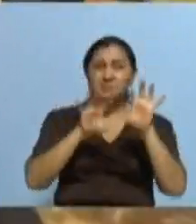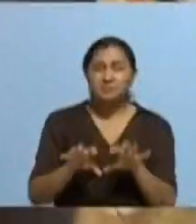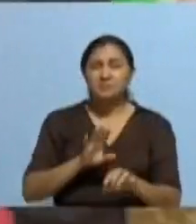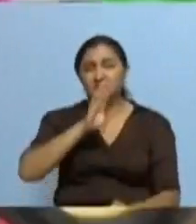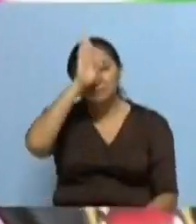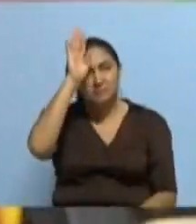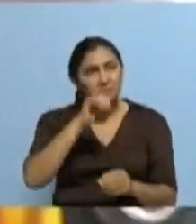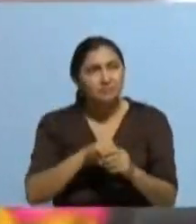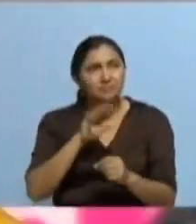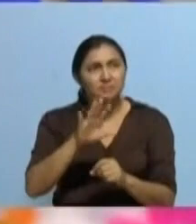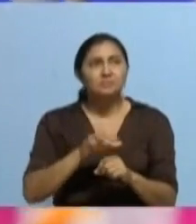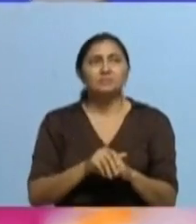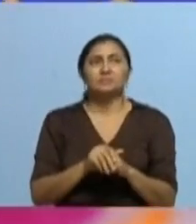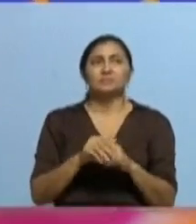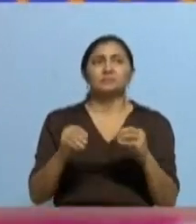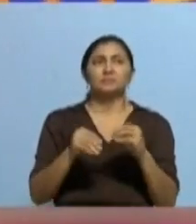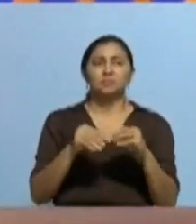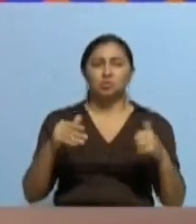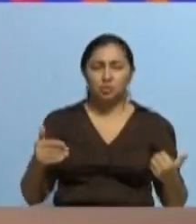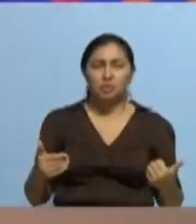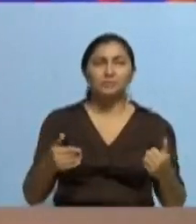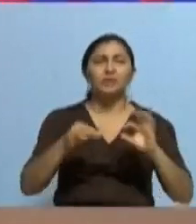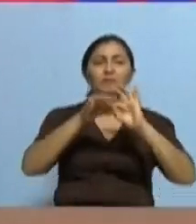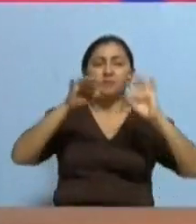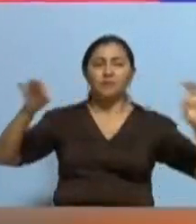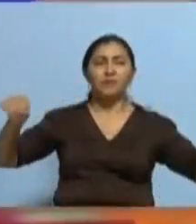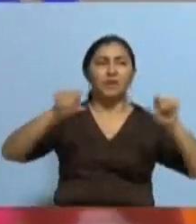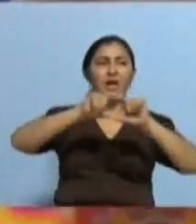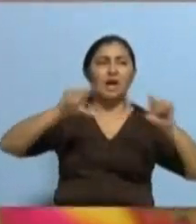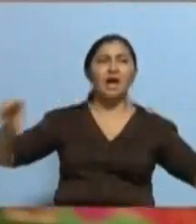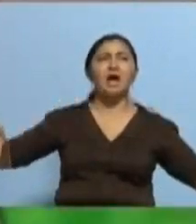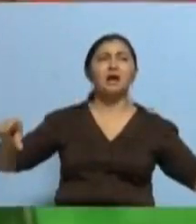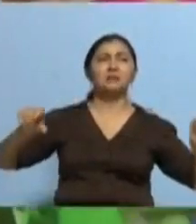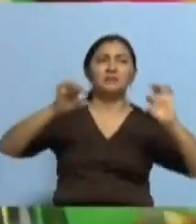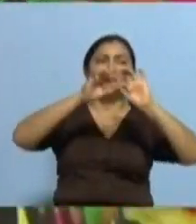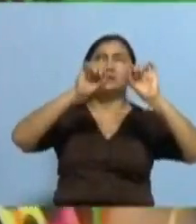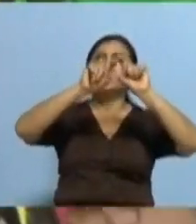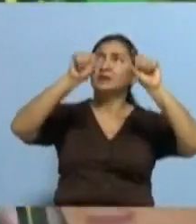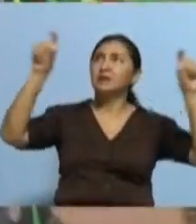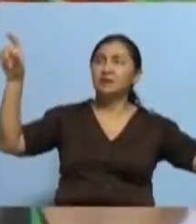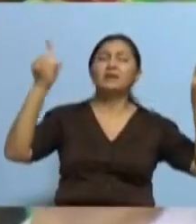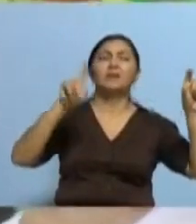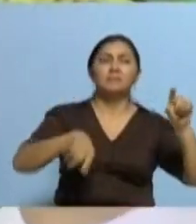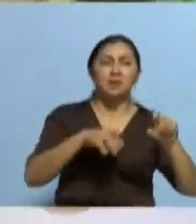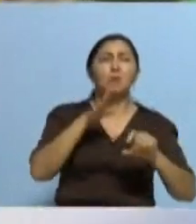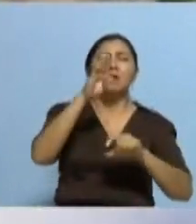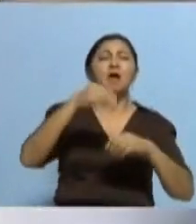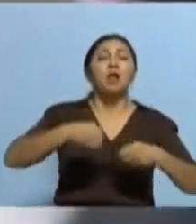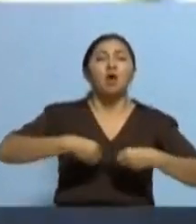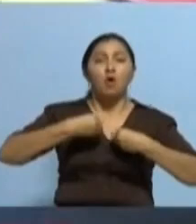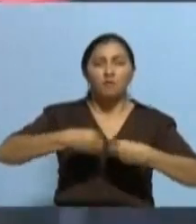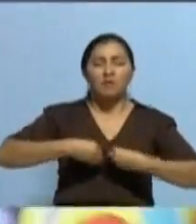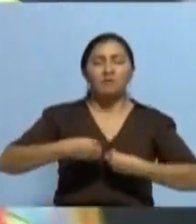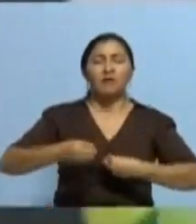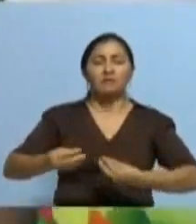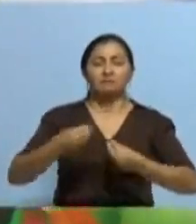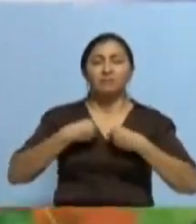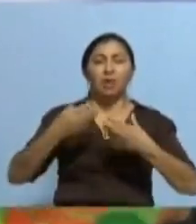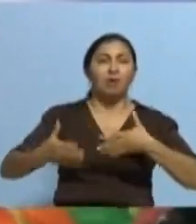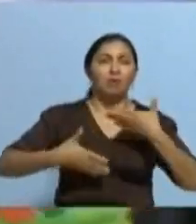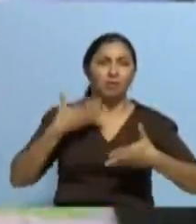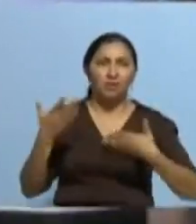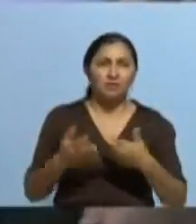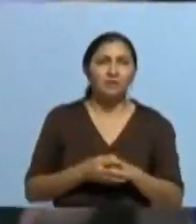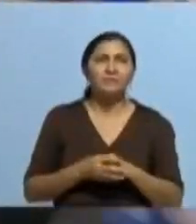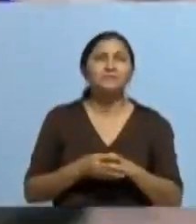tradición. Implementación también del eslogan de la fiesta: quien lo vive es quien lo goza. Y además todo